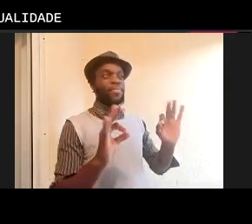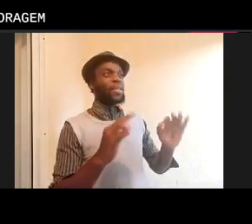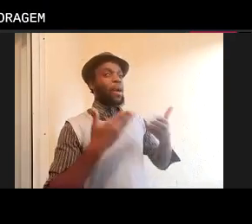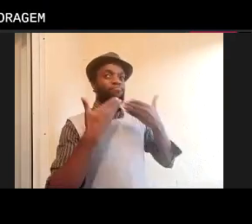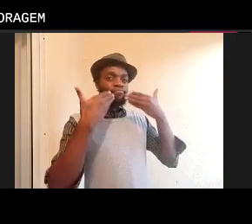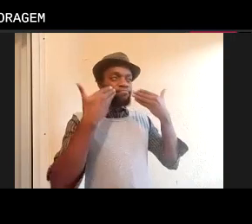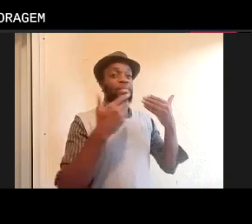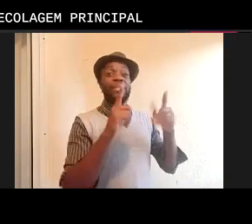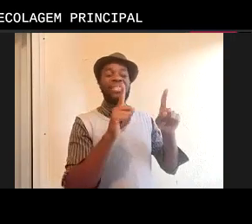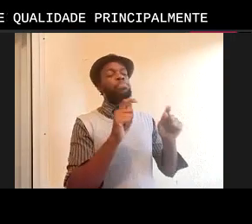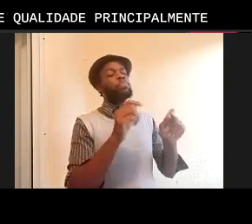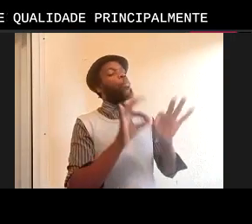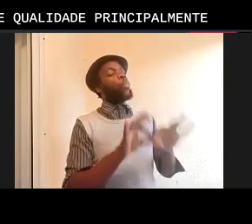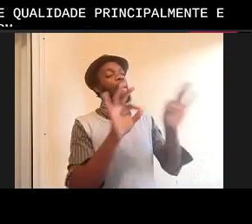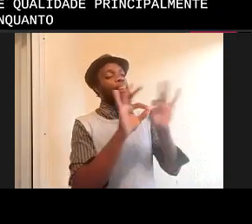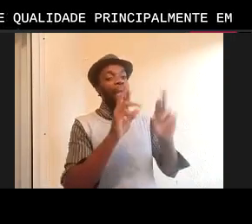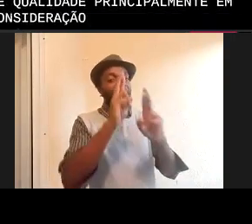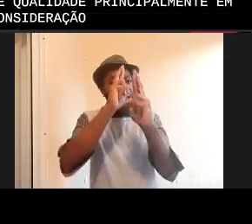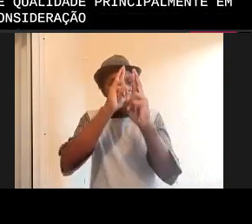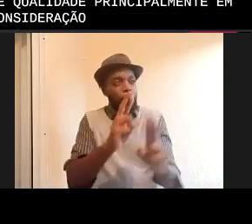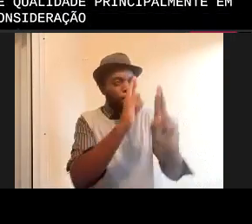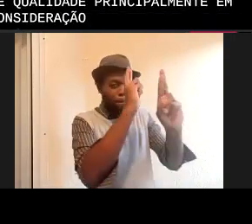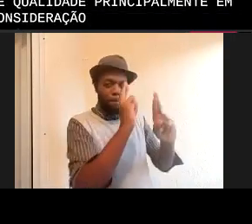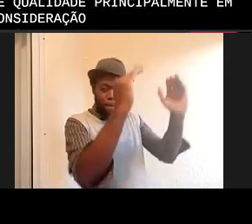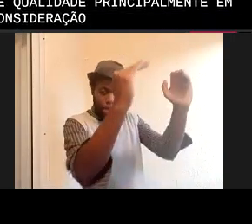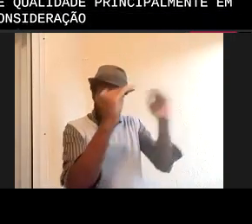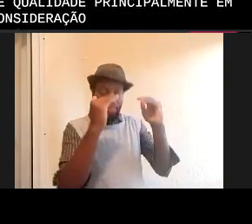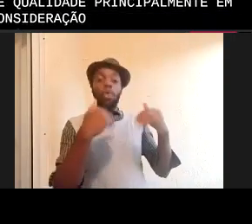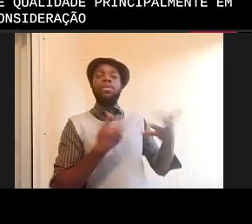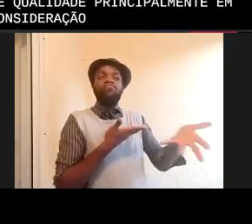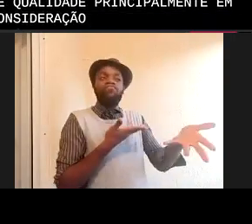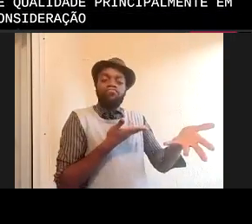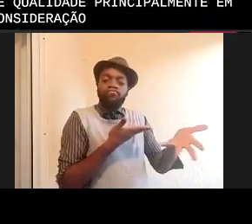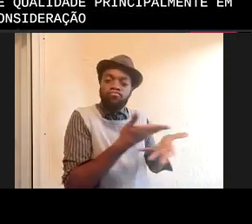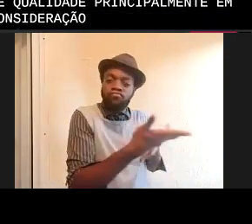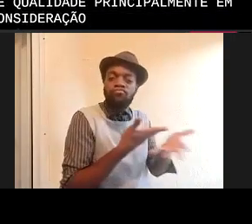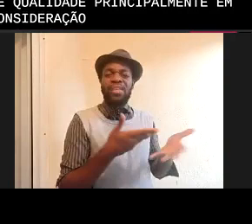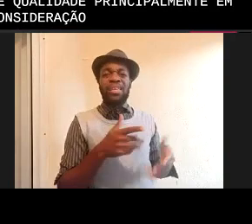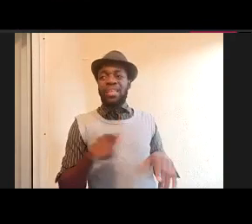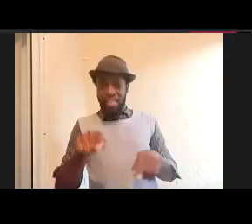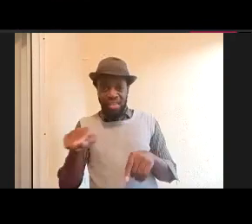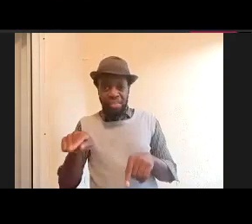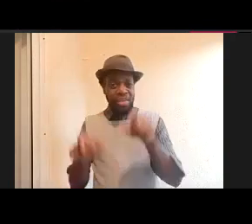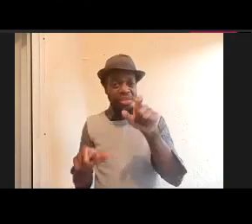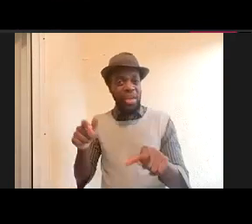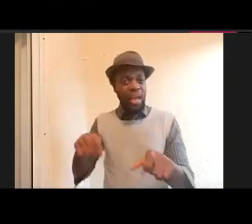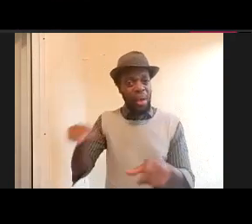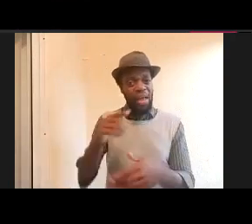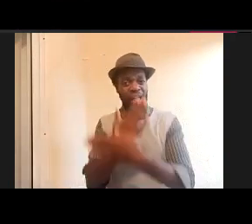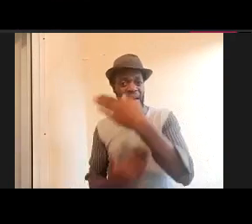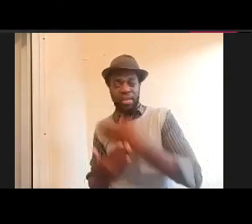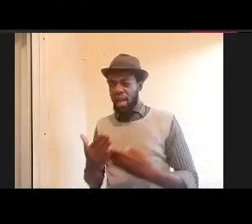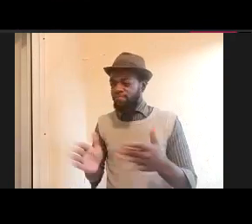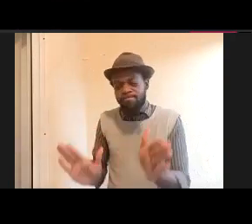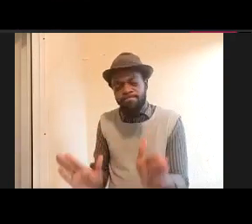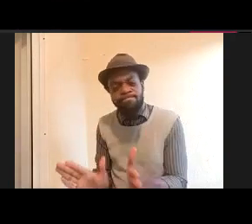y consideración. Brindar la atención más humana posible, sin juzgamientos